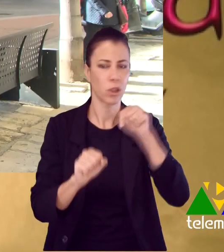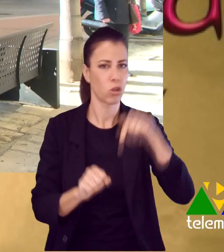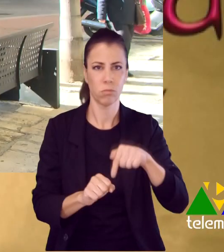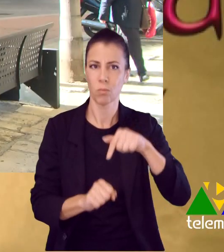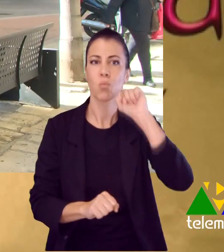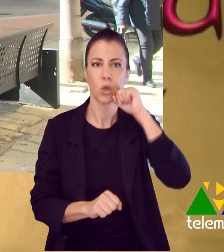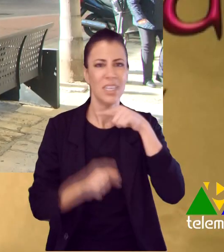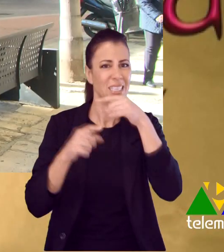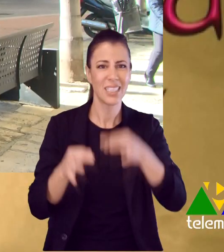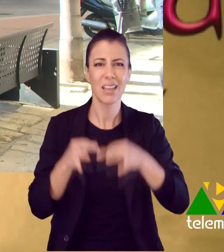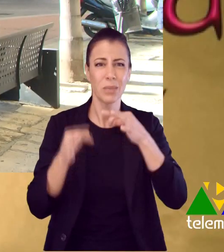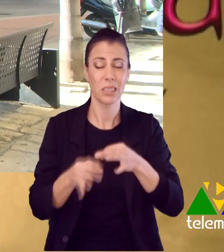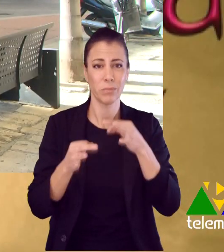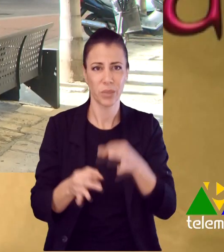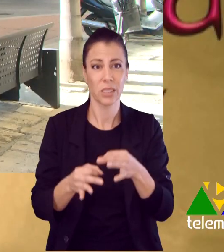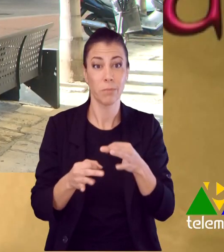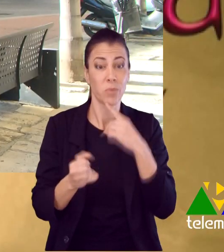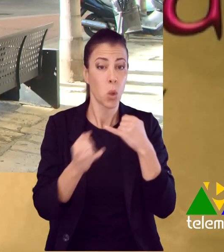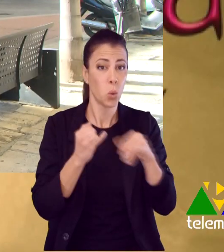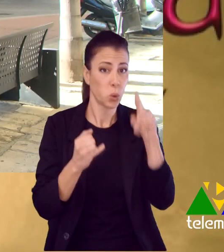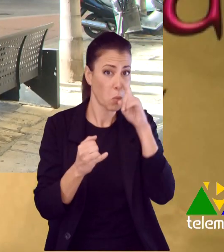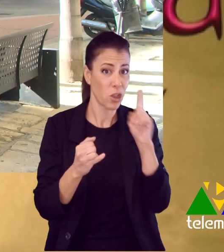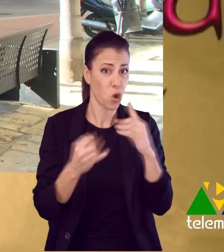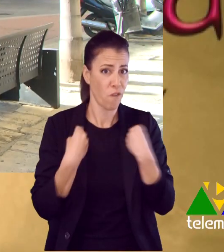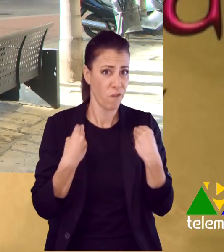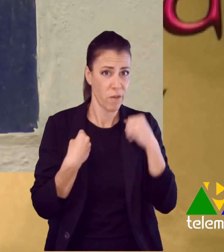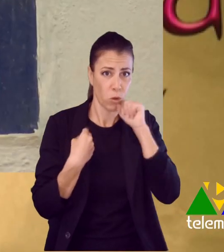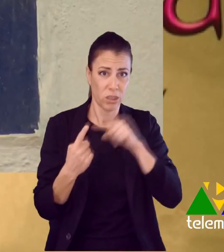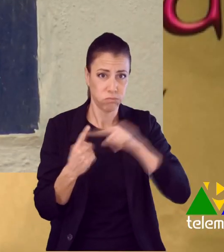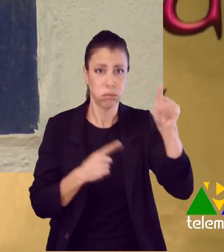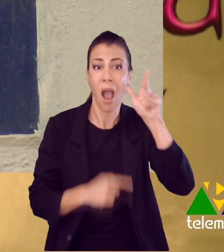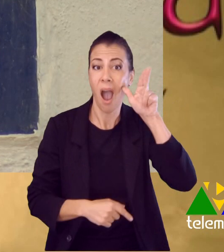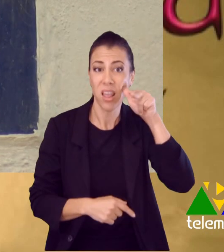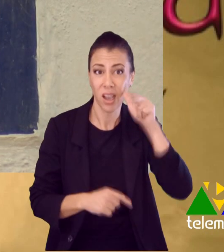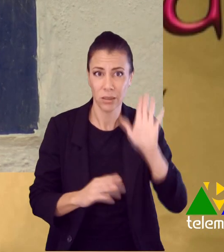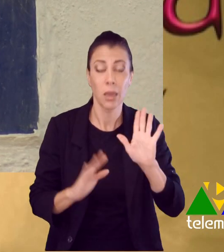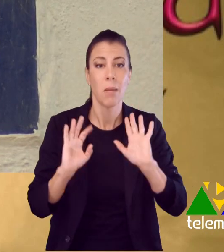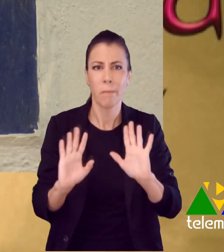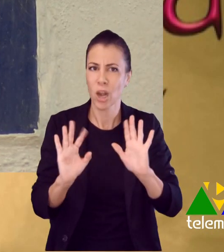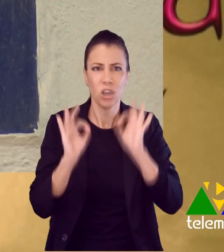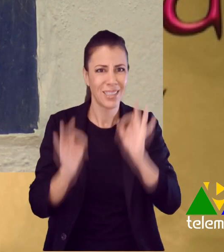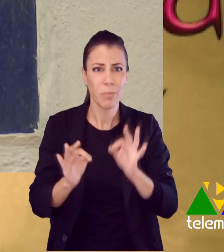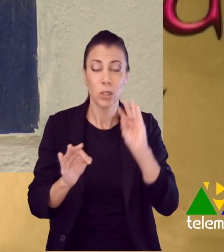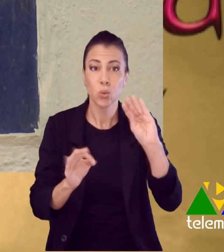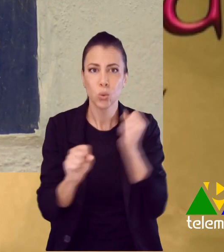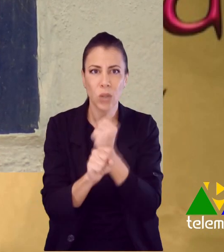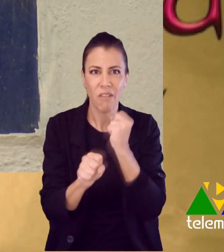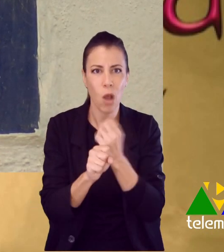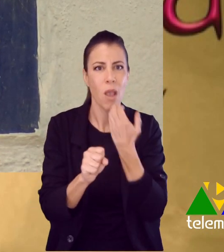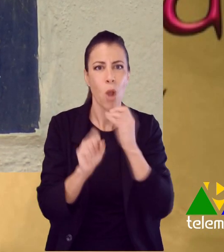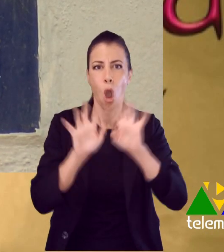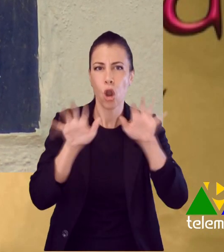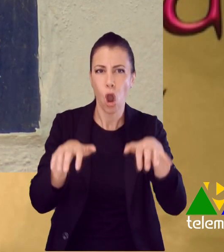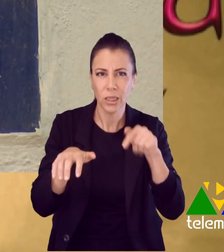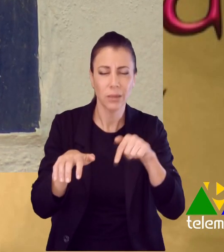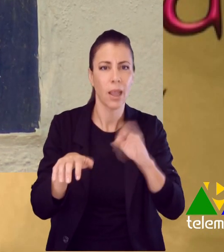un hombre que siempre tuvo, a pesar de que en los últimos años no vive en Motril, vive en Alicante, siempre en su trabajo en las Cortes